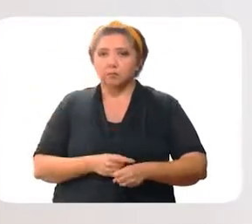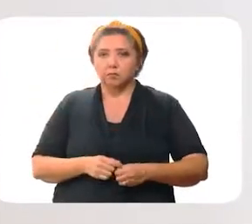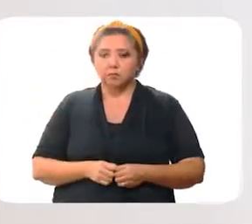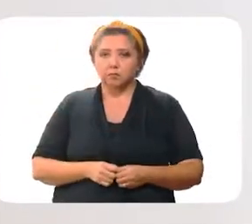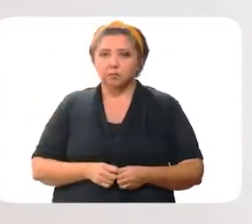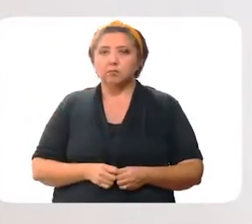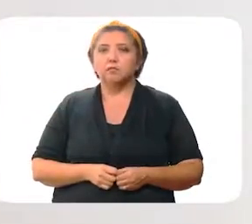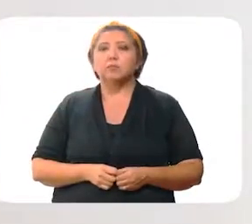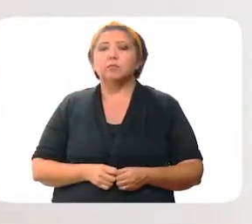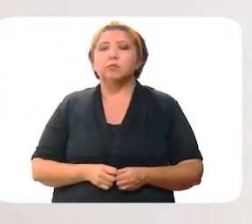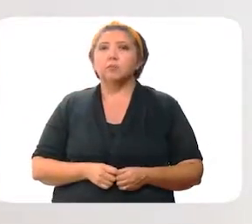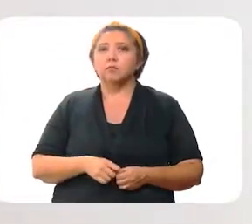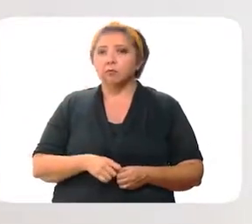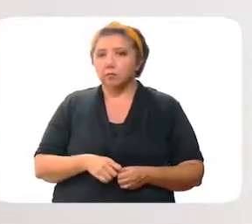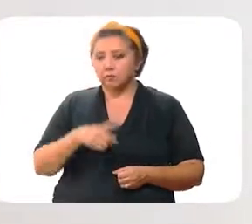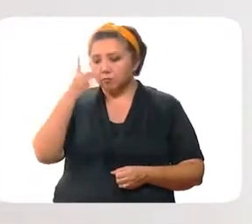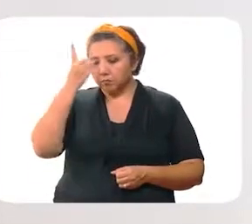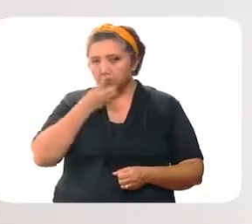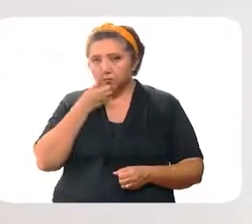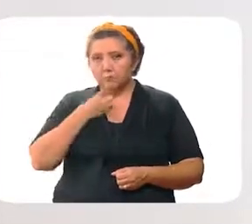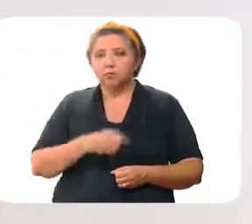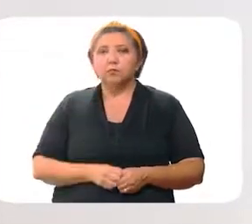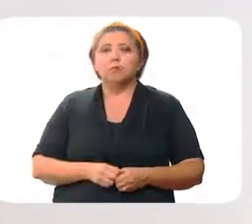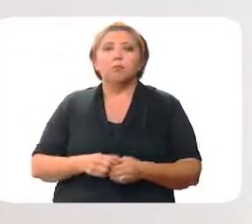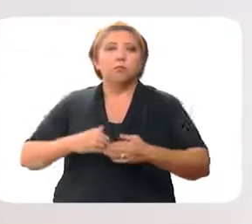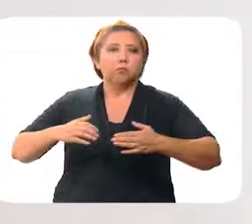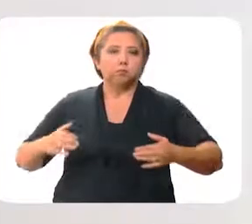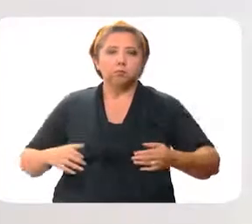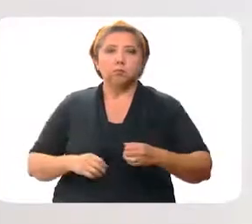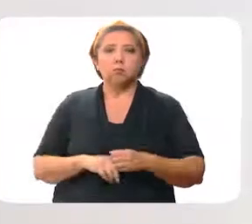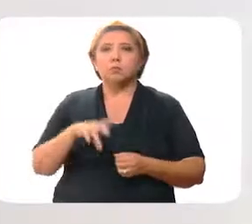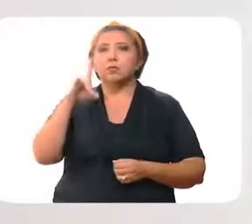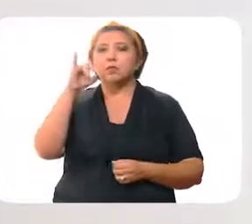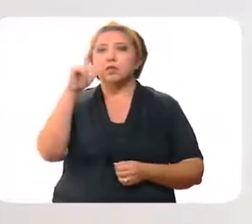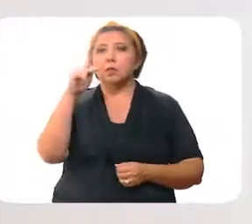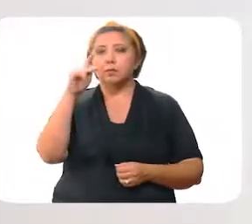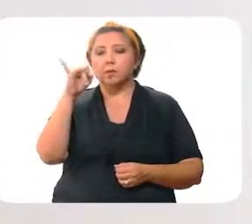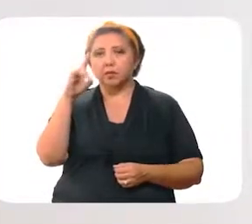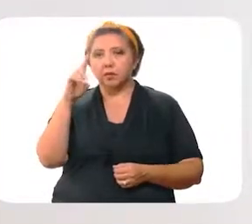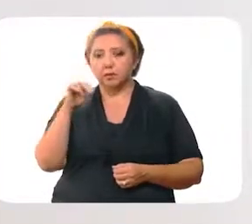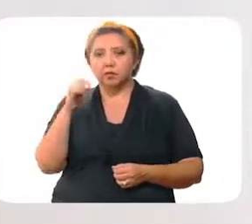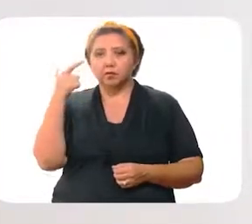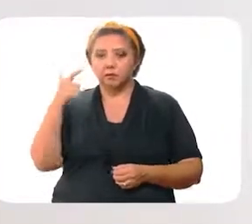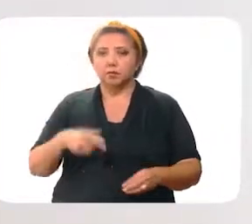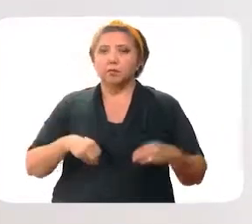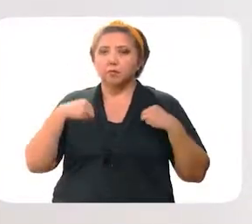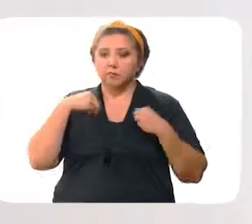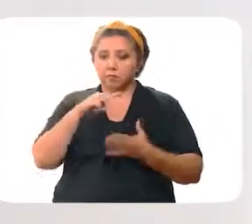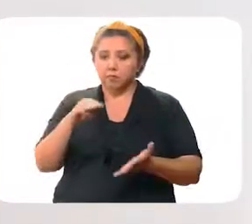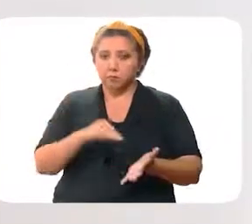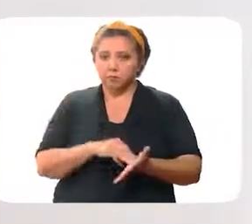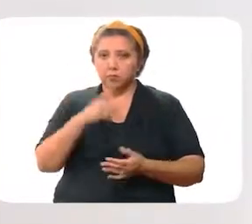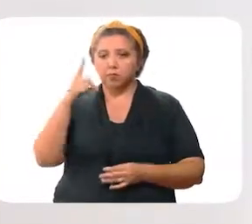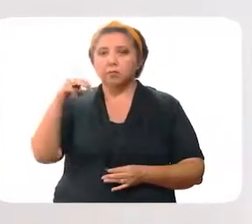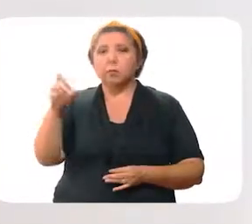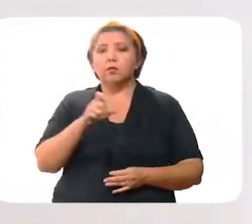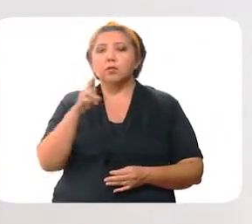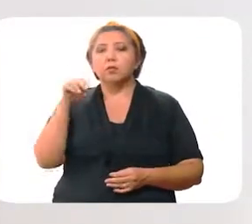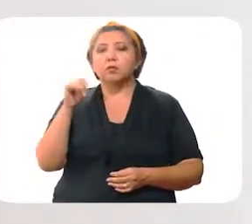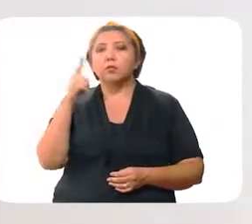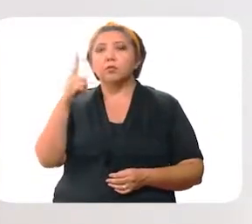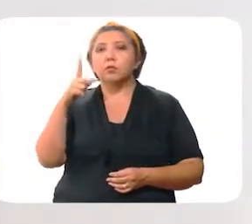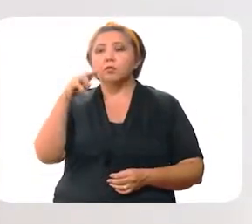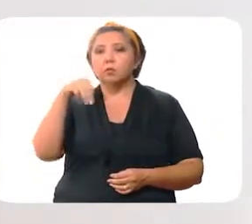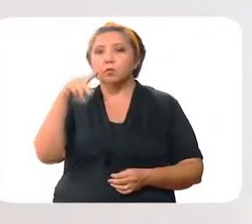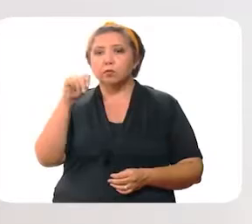hipertensión arterial sistémica, diabetes mellitus, obesidad, dislipidemia. 7 residían en Mérida, 1 en Maxcanú, 1 en